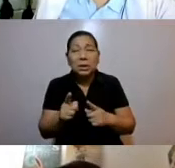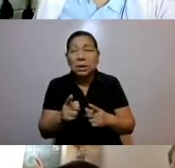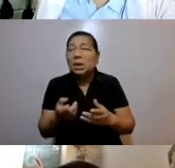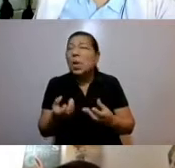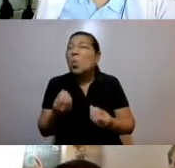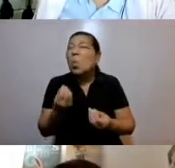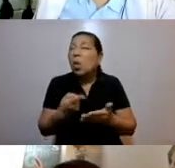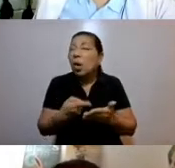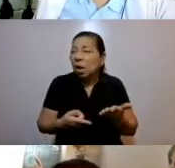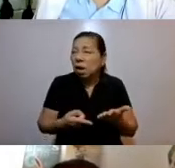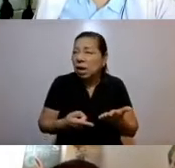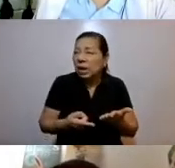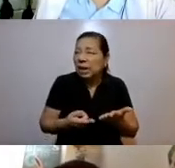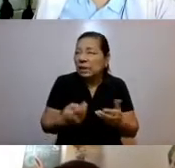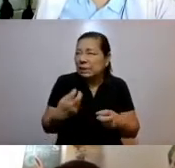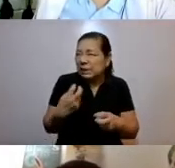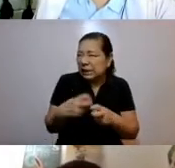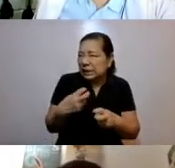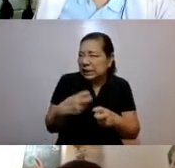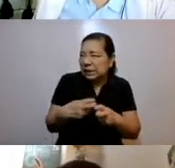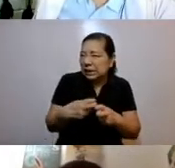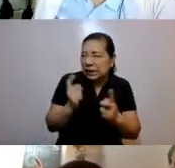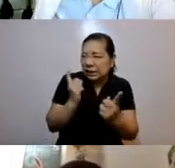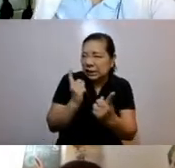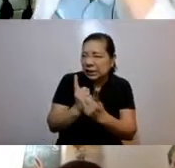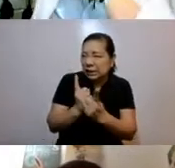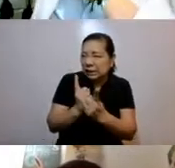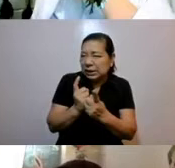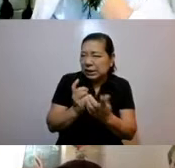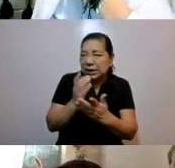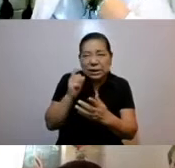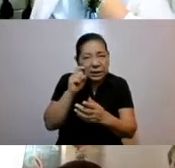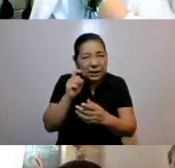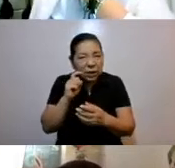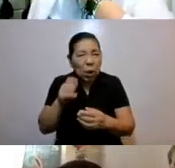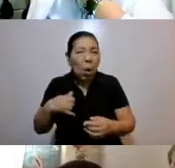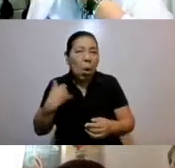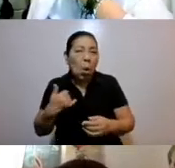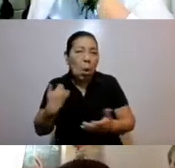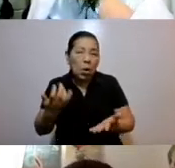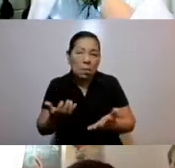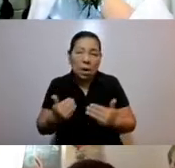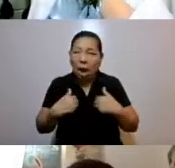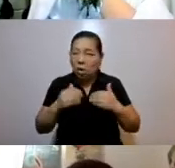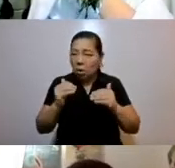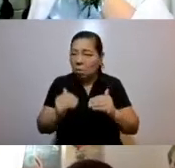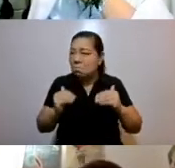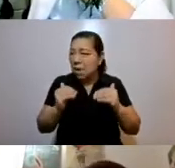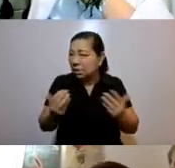qué nos es un poco más difícil enfocar el problema sexual en un joven que en un adulto mayor, por